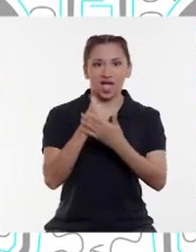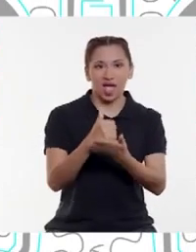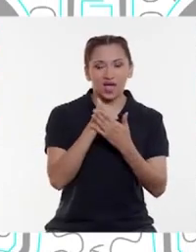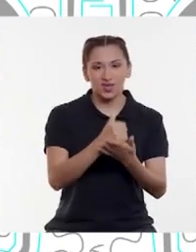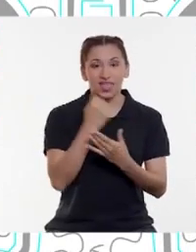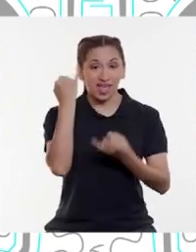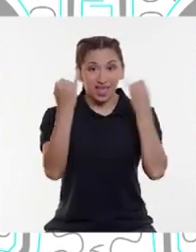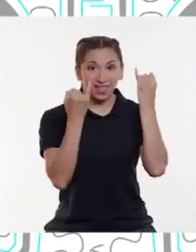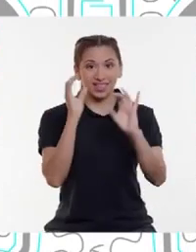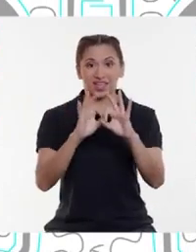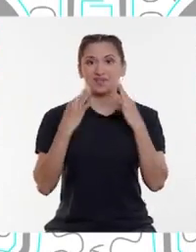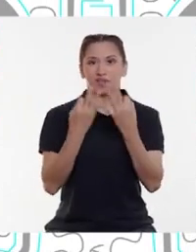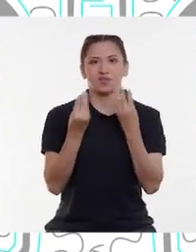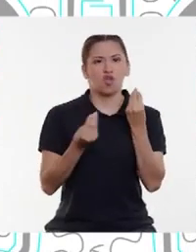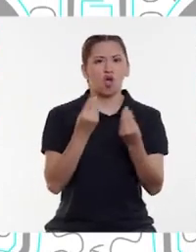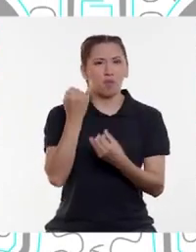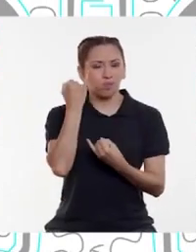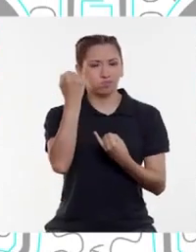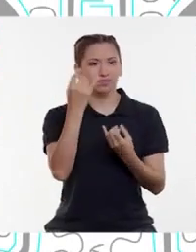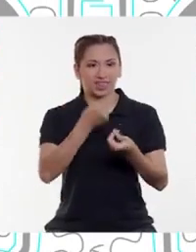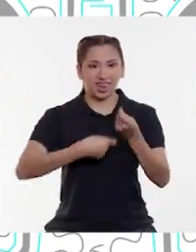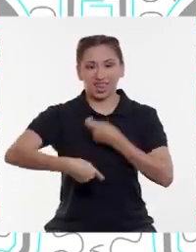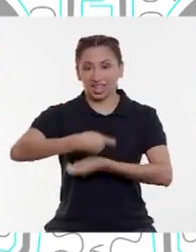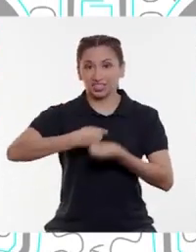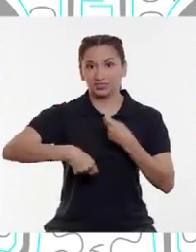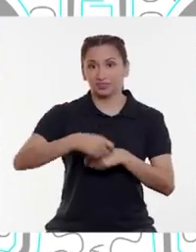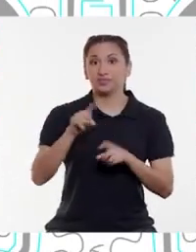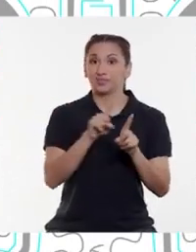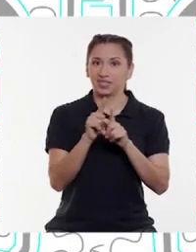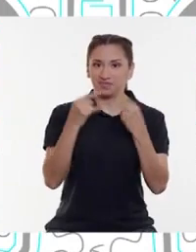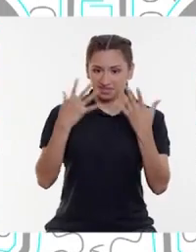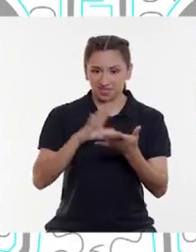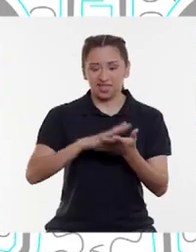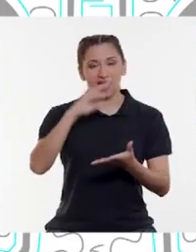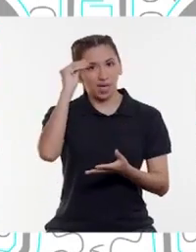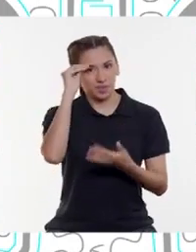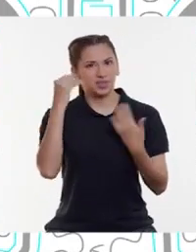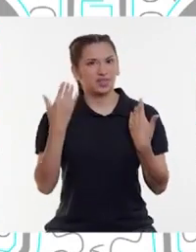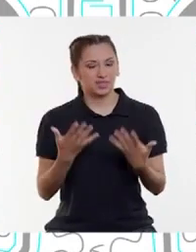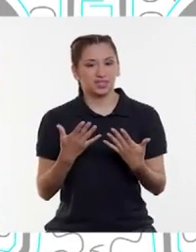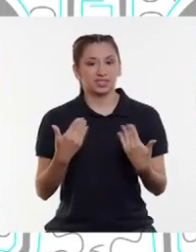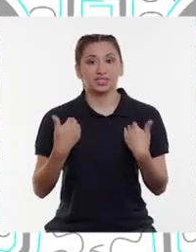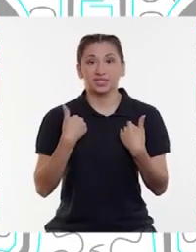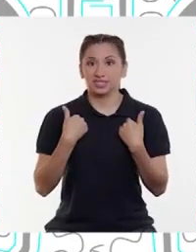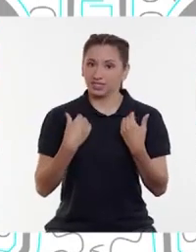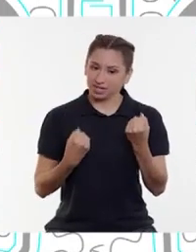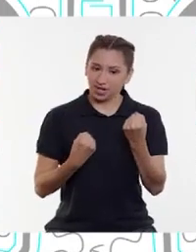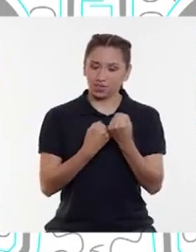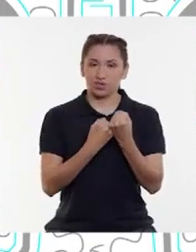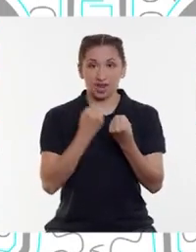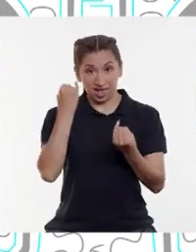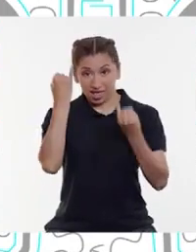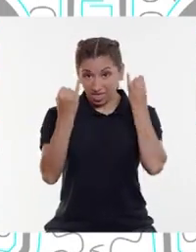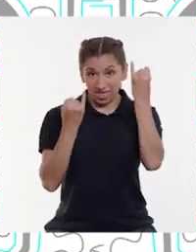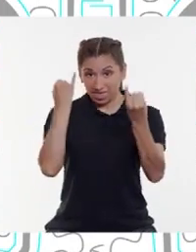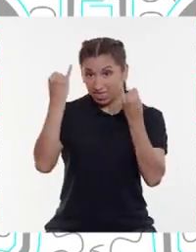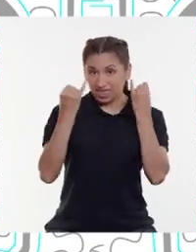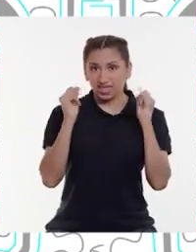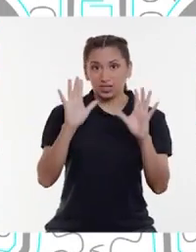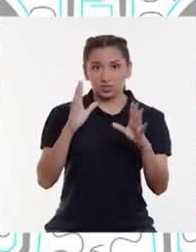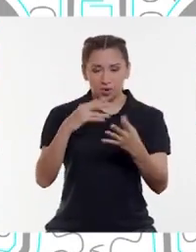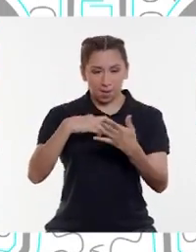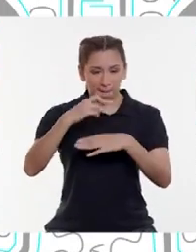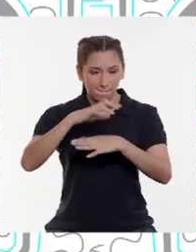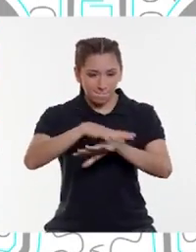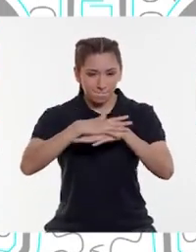lo que se necesita para crear un plan de negocio. Y también estamos aprendiendo que debemos aportar ideas para que